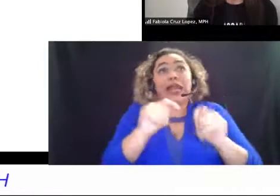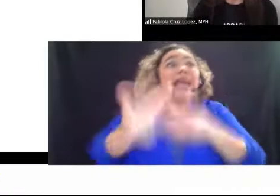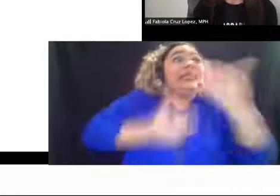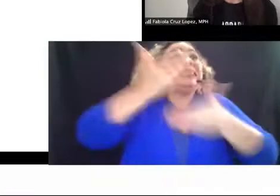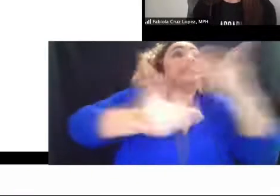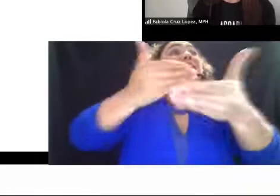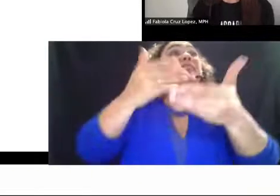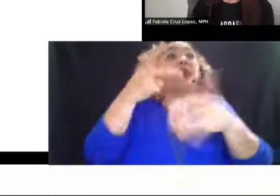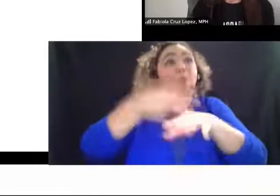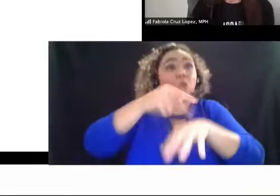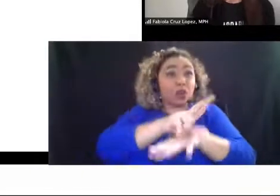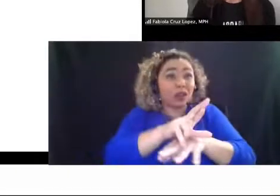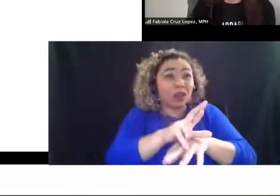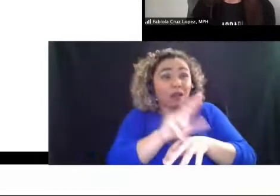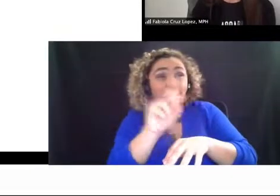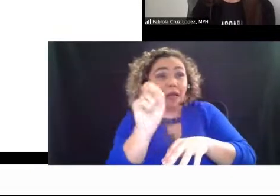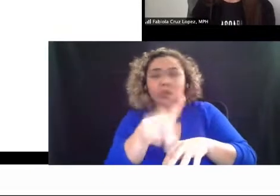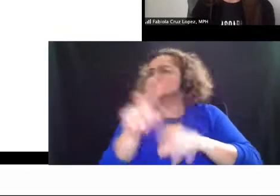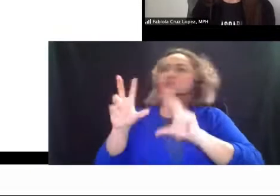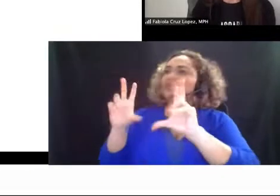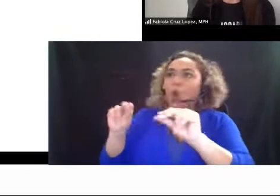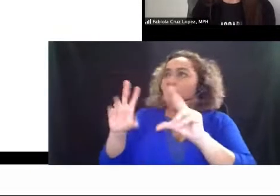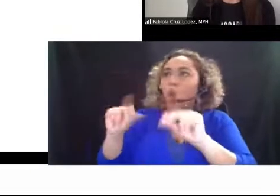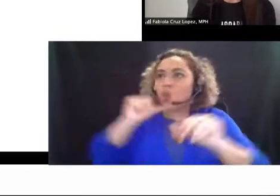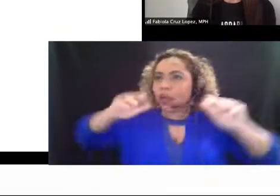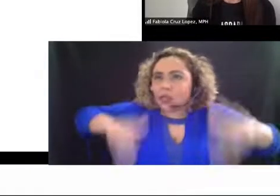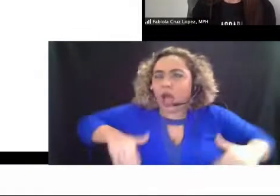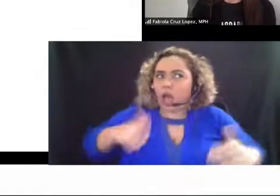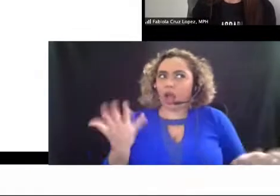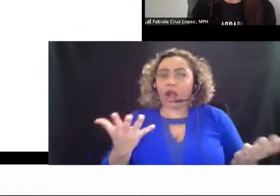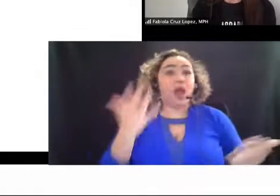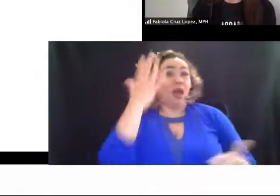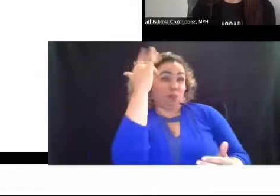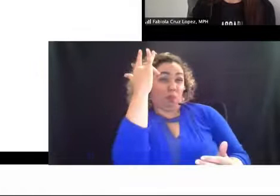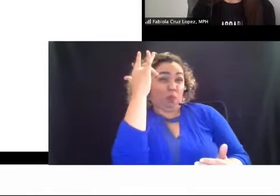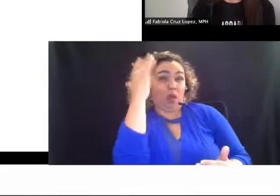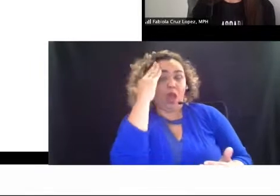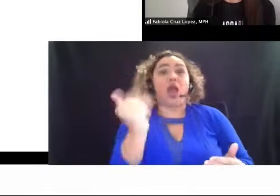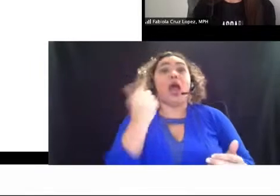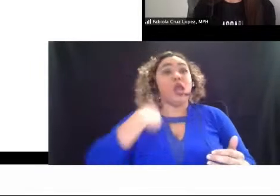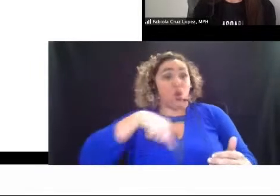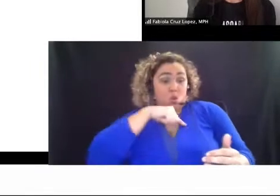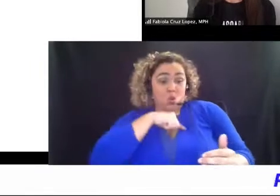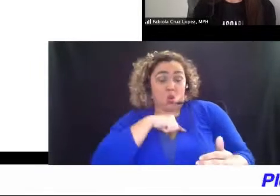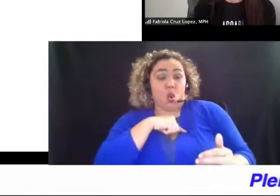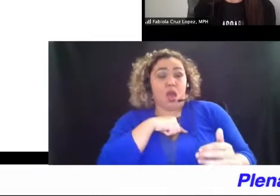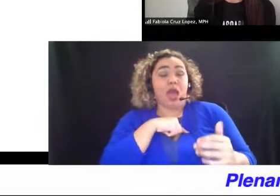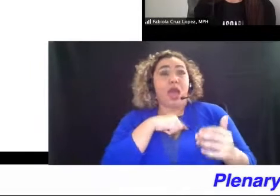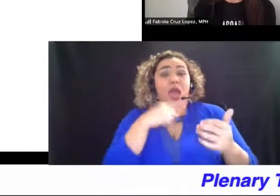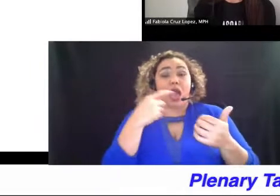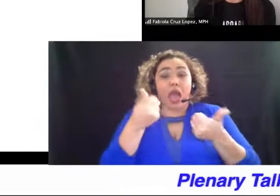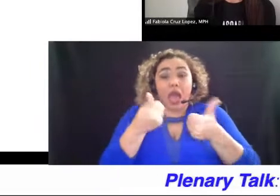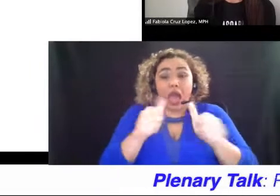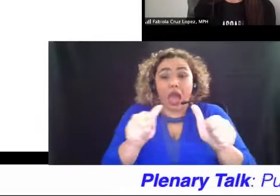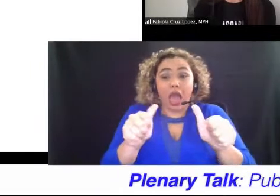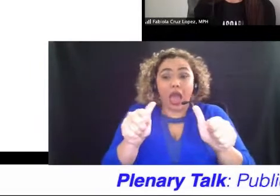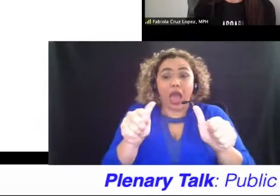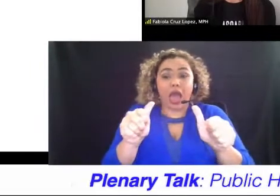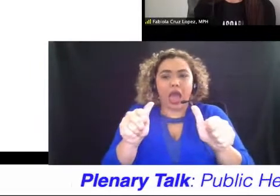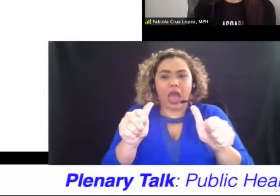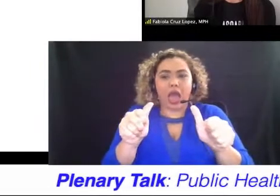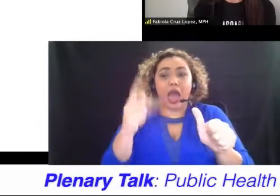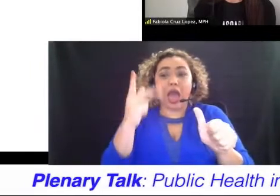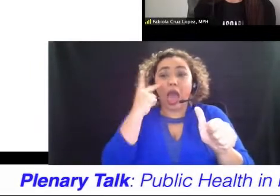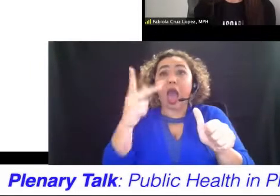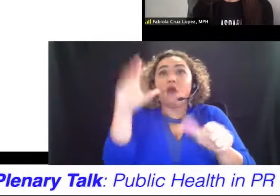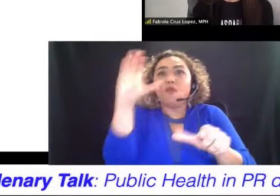de Puerto Rico. Pues no es tarde. ¿Por qué? Porque nosotros estamos cortando cadenas de